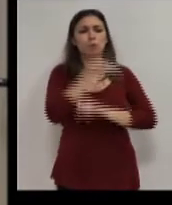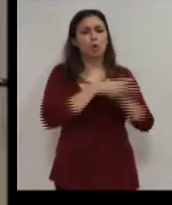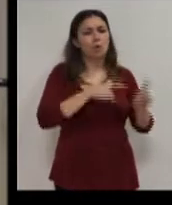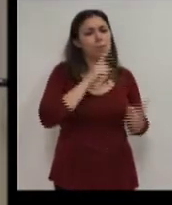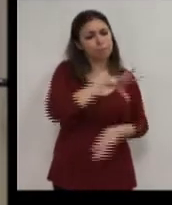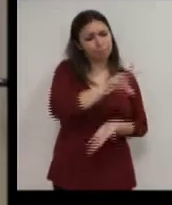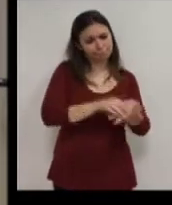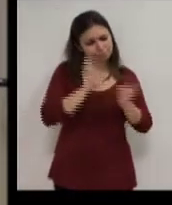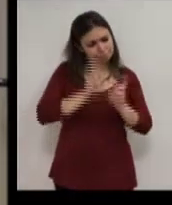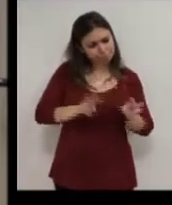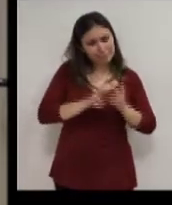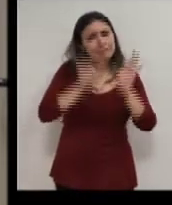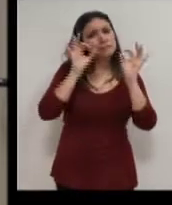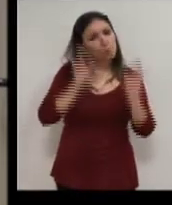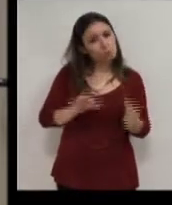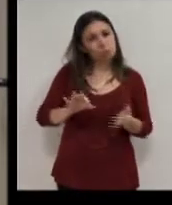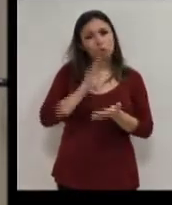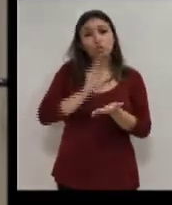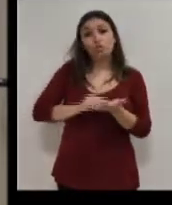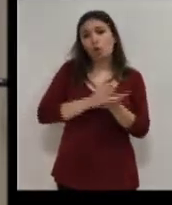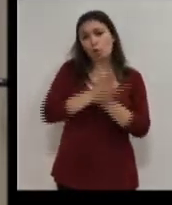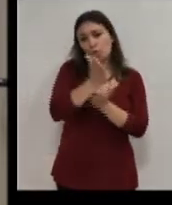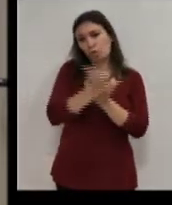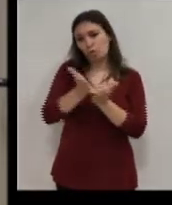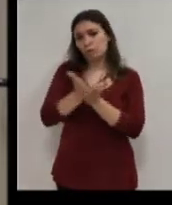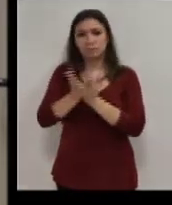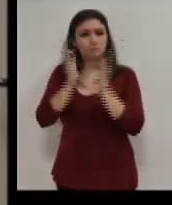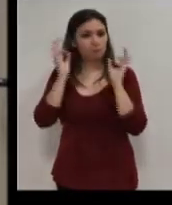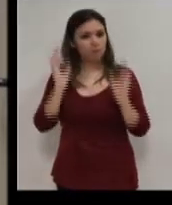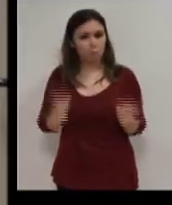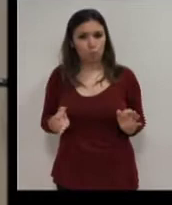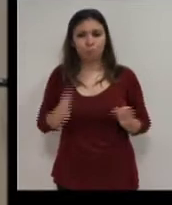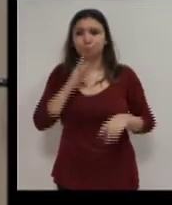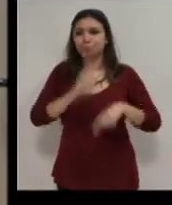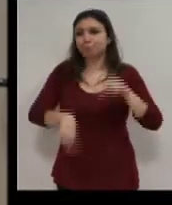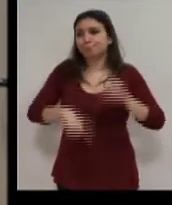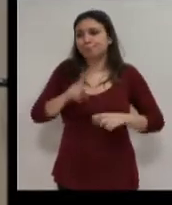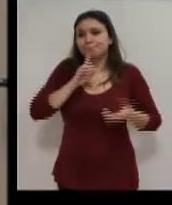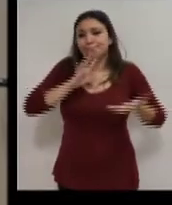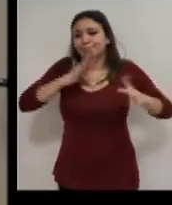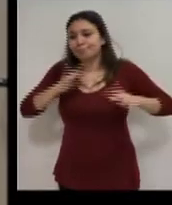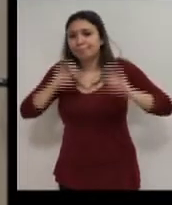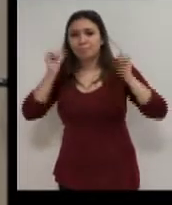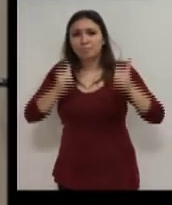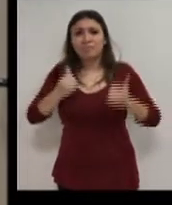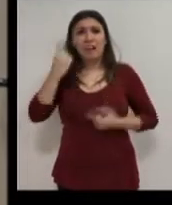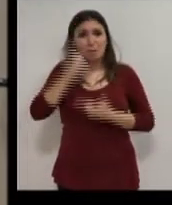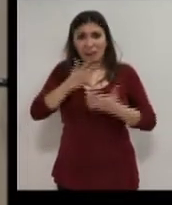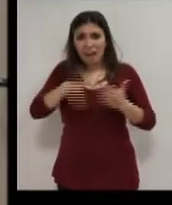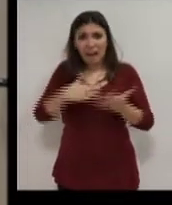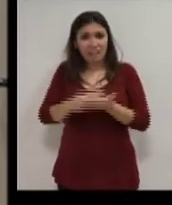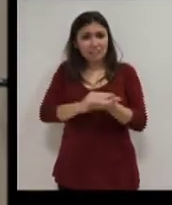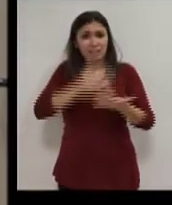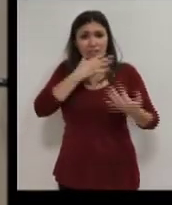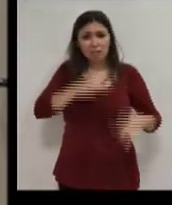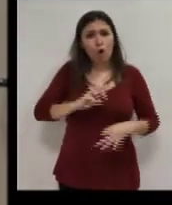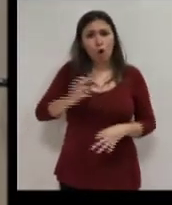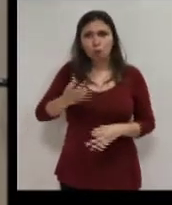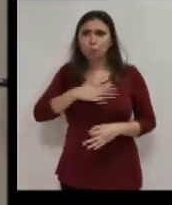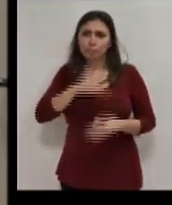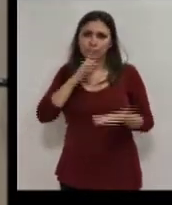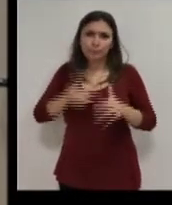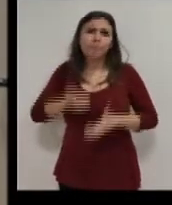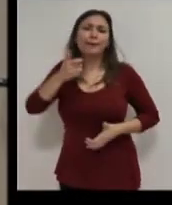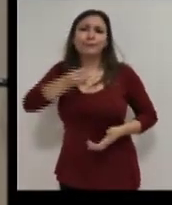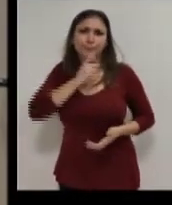de cualquier problema con el que te encuentres, habrá seguro unas soluciones mediante aplicaciones, en algunos casos